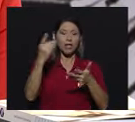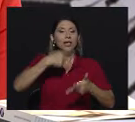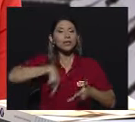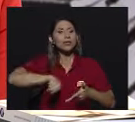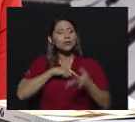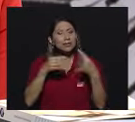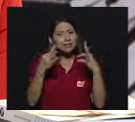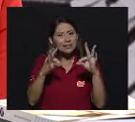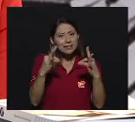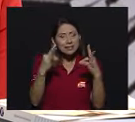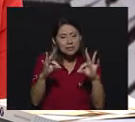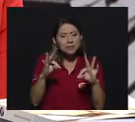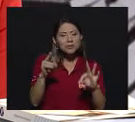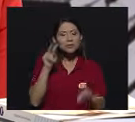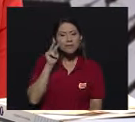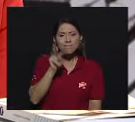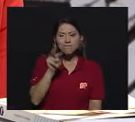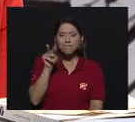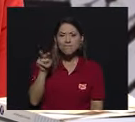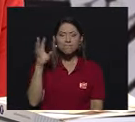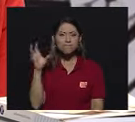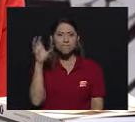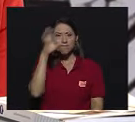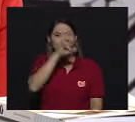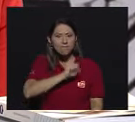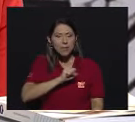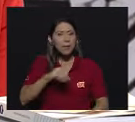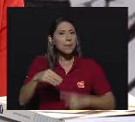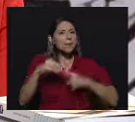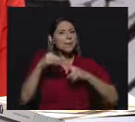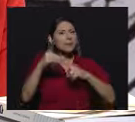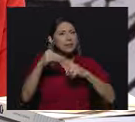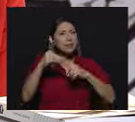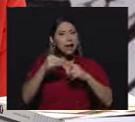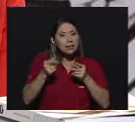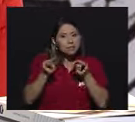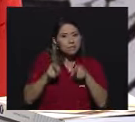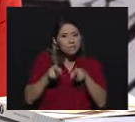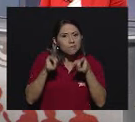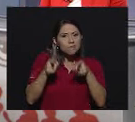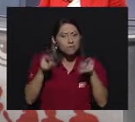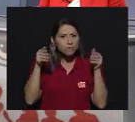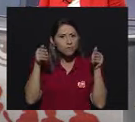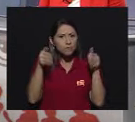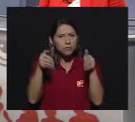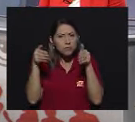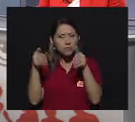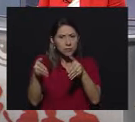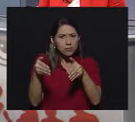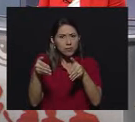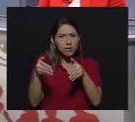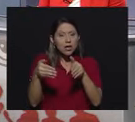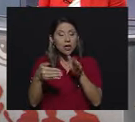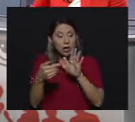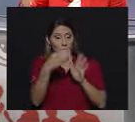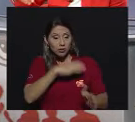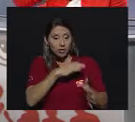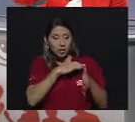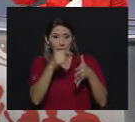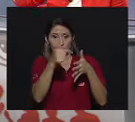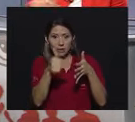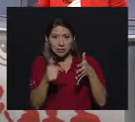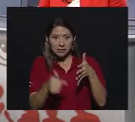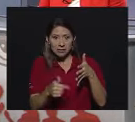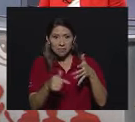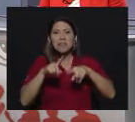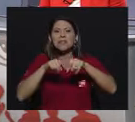y tratamos de observar, bueno, cuáles son las principales tendencias que van mostrando los indicadores de